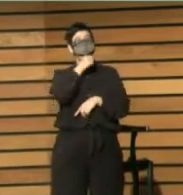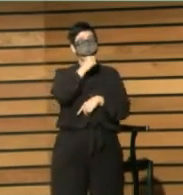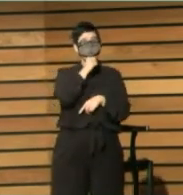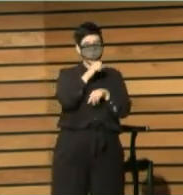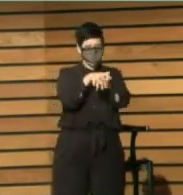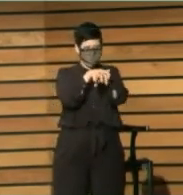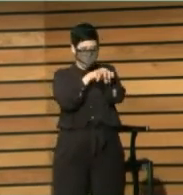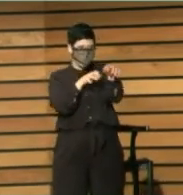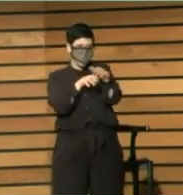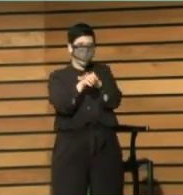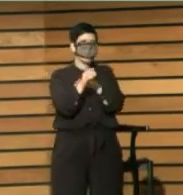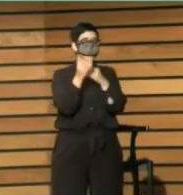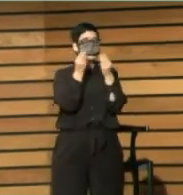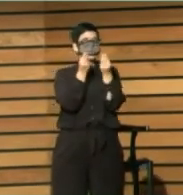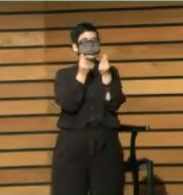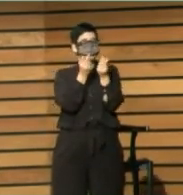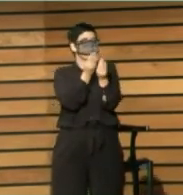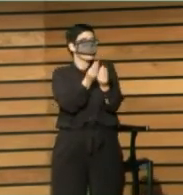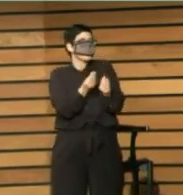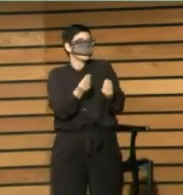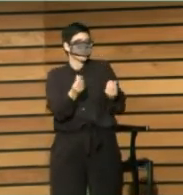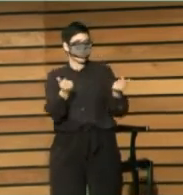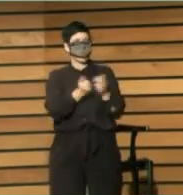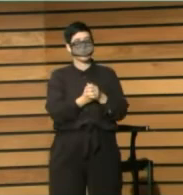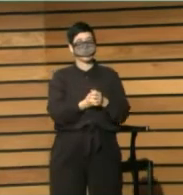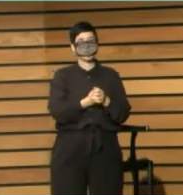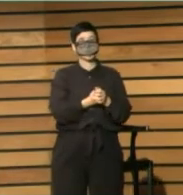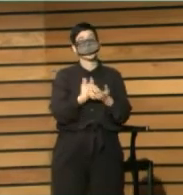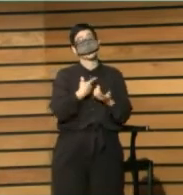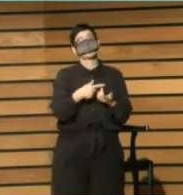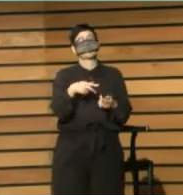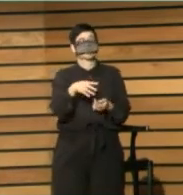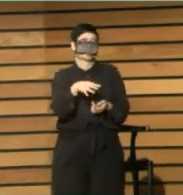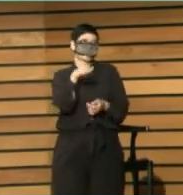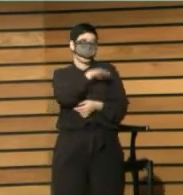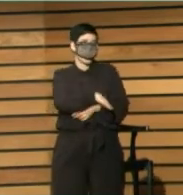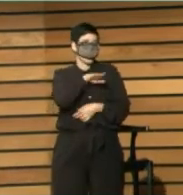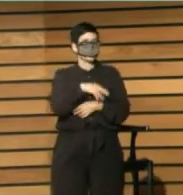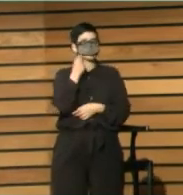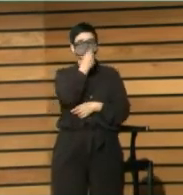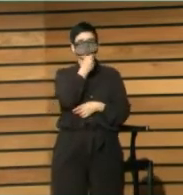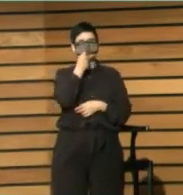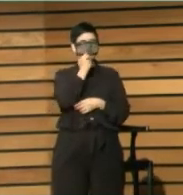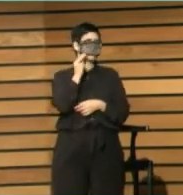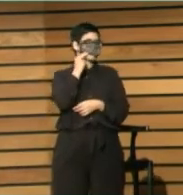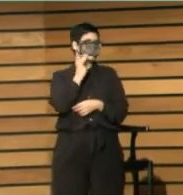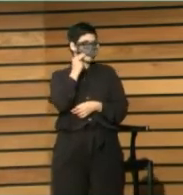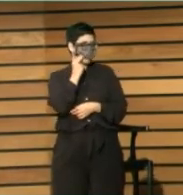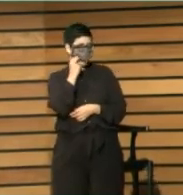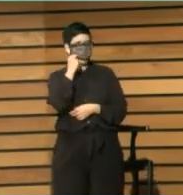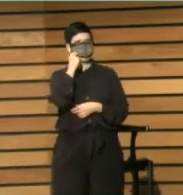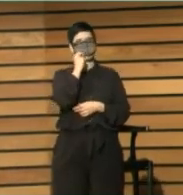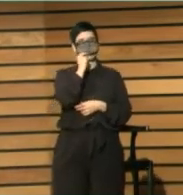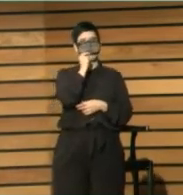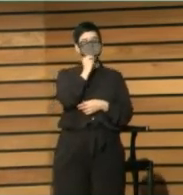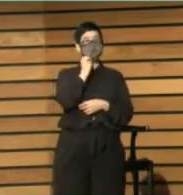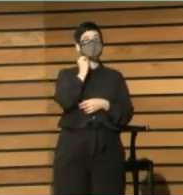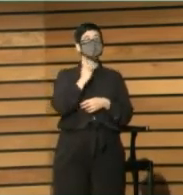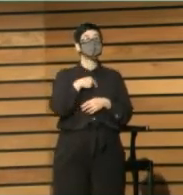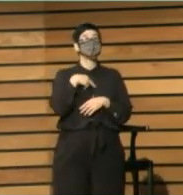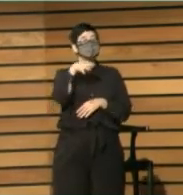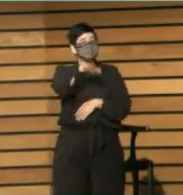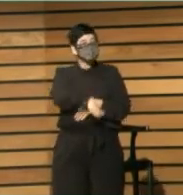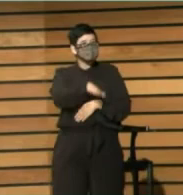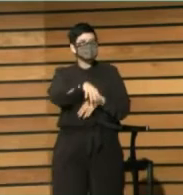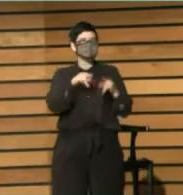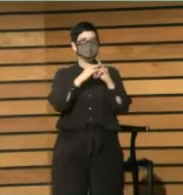piel dulce de los viejos, la niña con su boca manchada de chocolate, la niña sobre un puente de madera que yo imaginé enseguida como el puente que